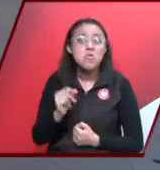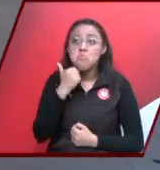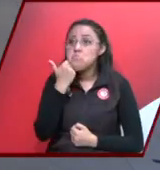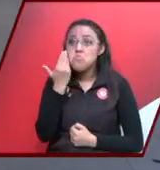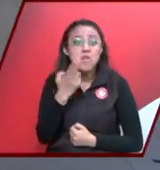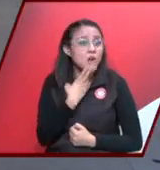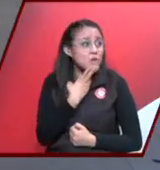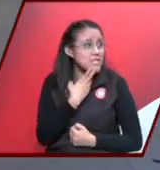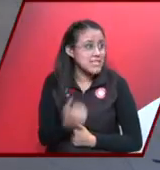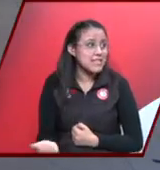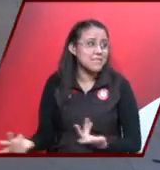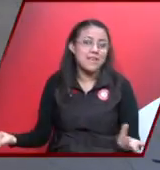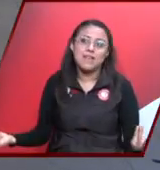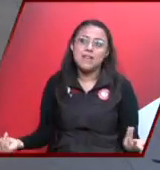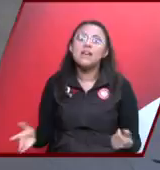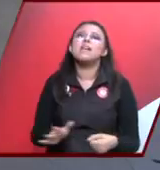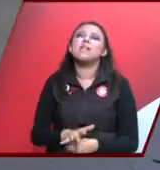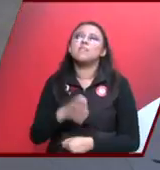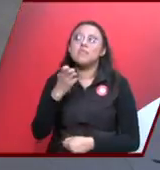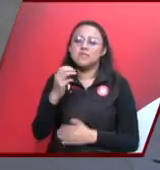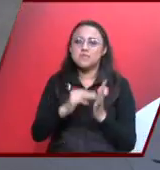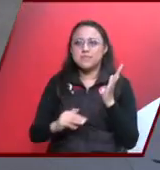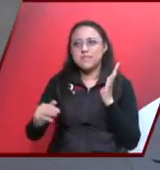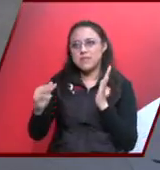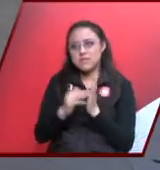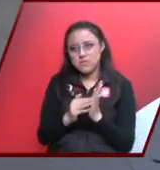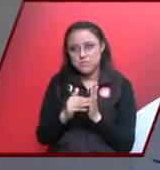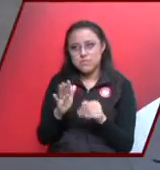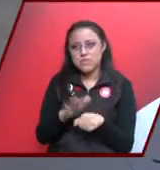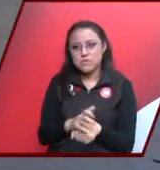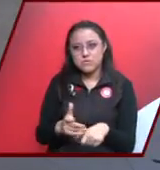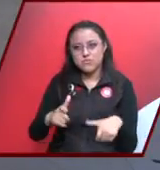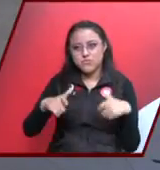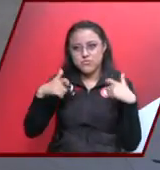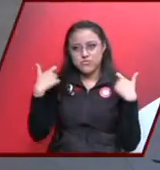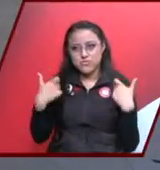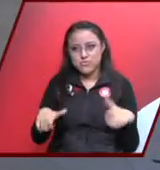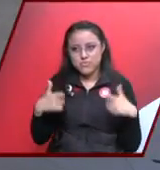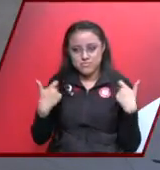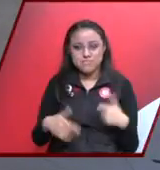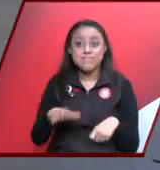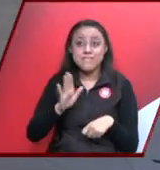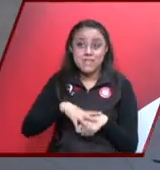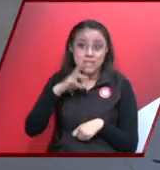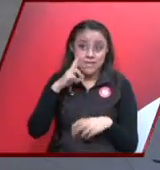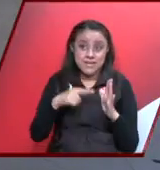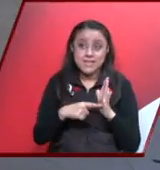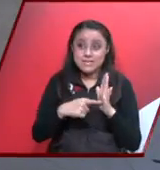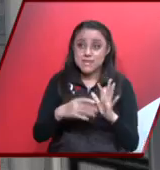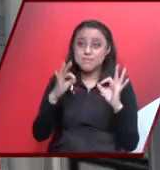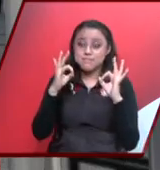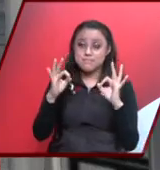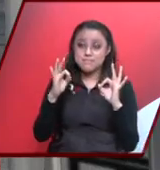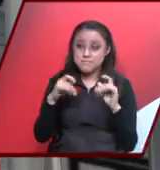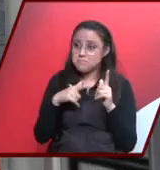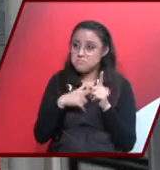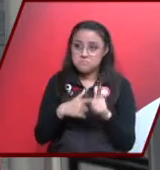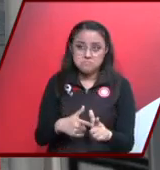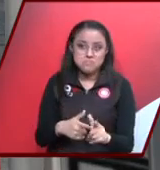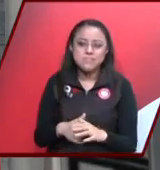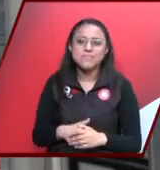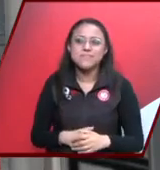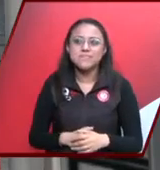no quiere? No, pues con razón, pues están 1,000,000 pesos de la Ciudad de México, son más caros. Ah, ¿verdad? Ahí está, mire. Eso. Ahí déjalo.